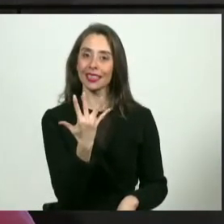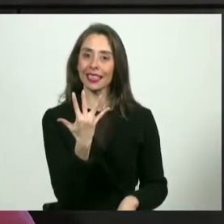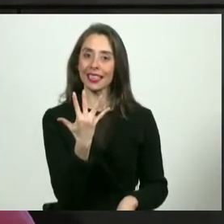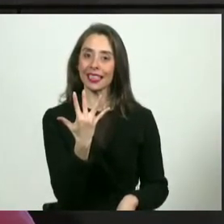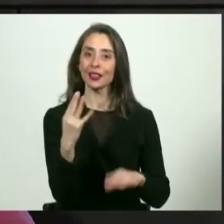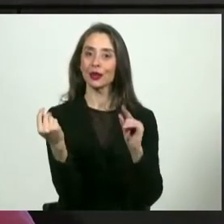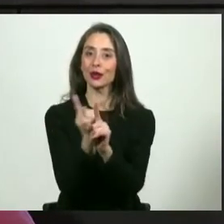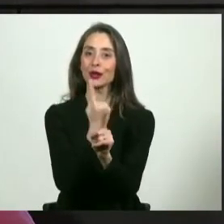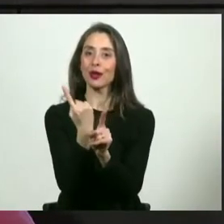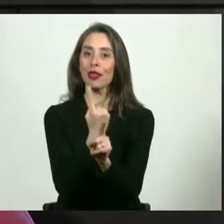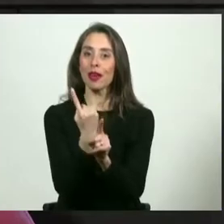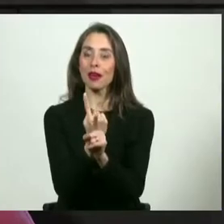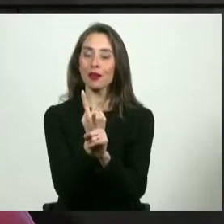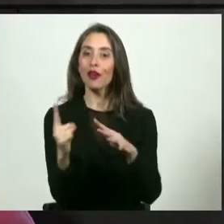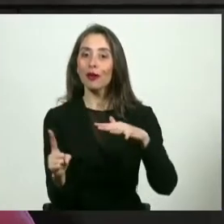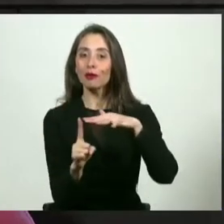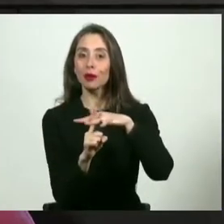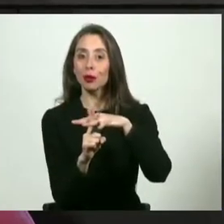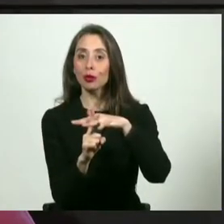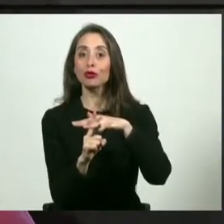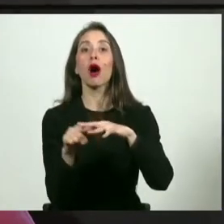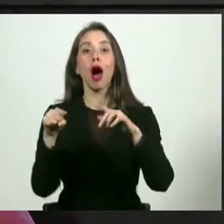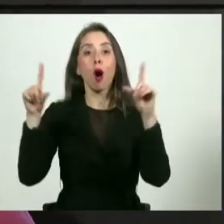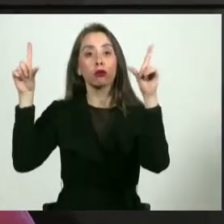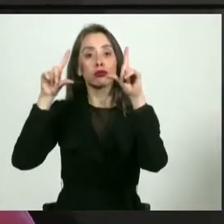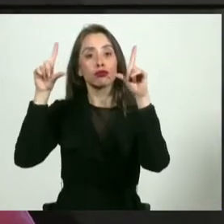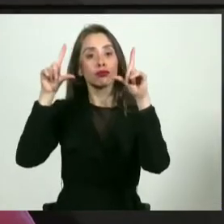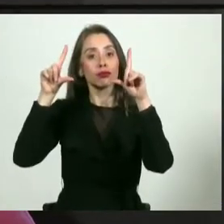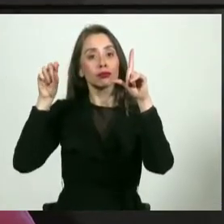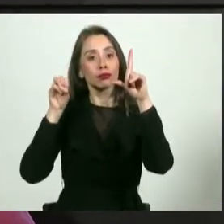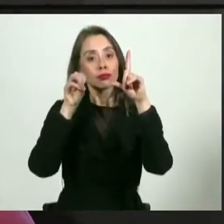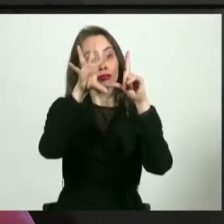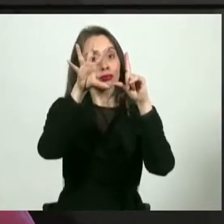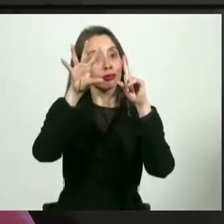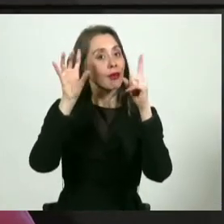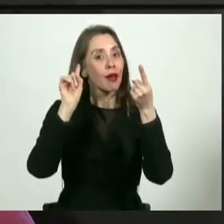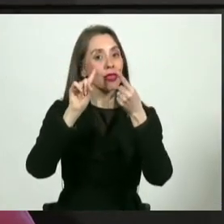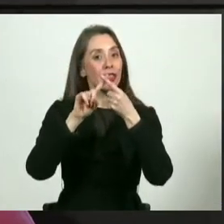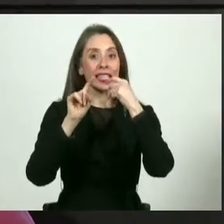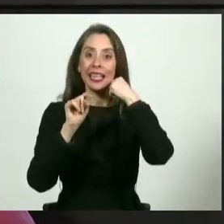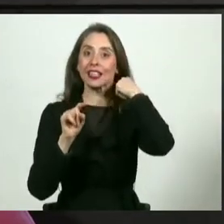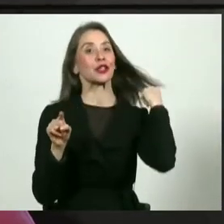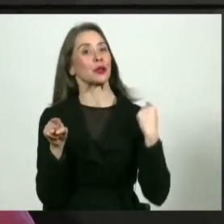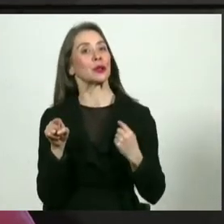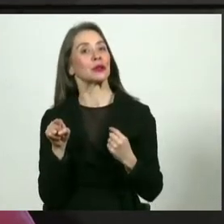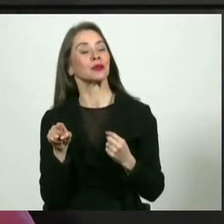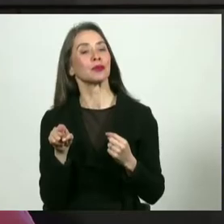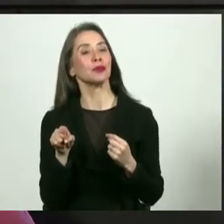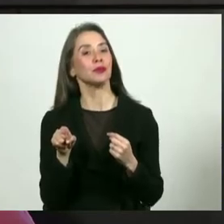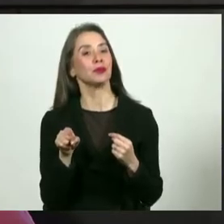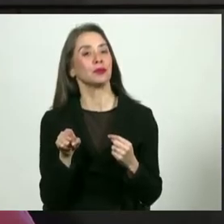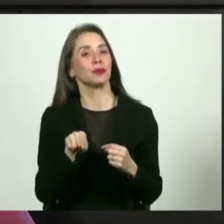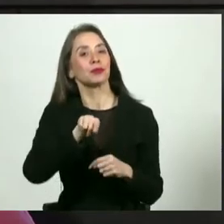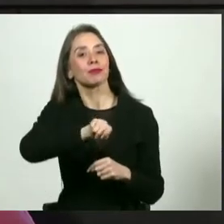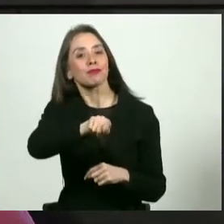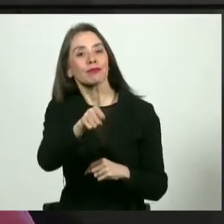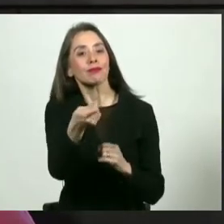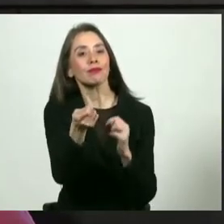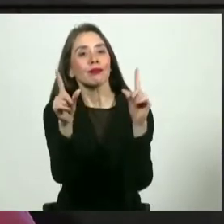este quinto diálogo de inclusión se está transmitiendo en directo por la